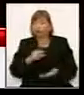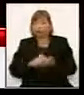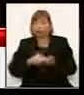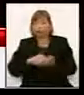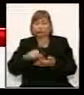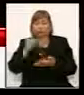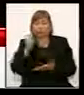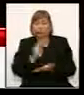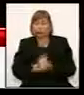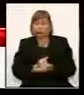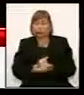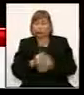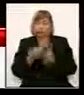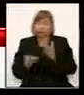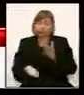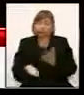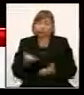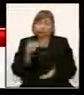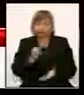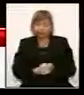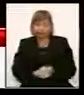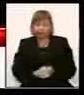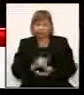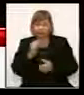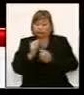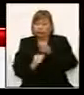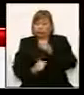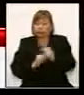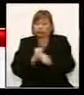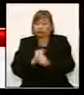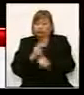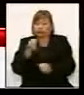de concesión. Obviamente, en los años